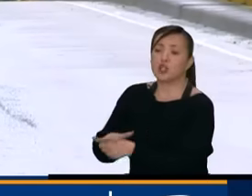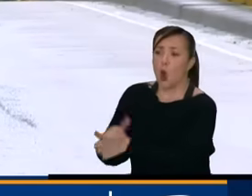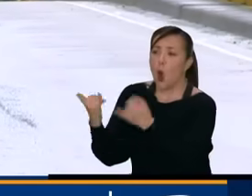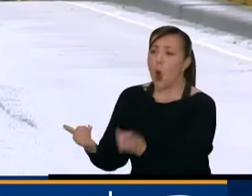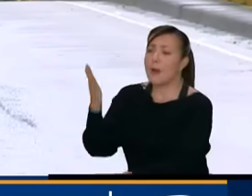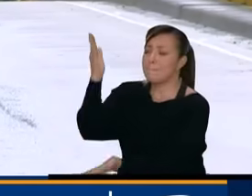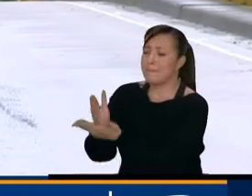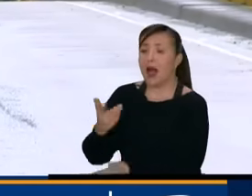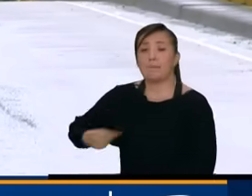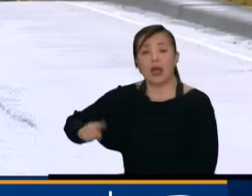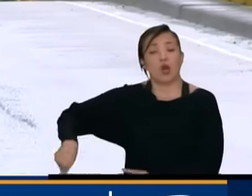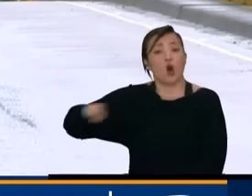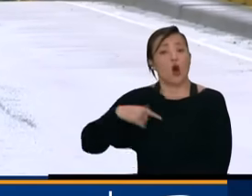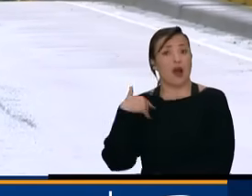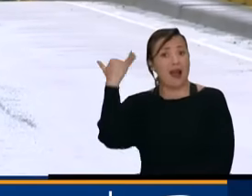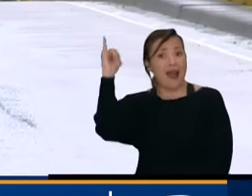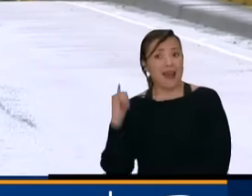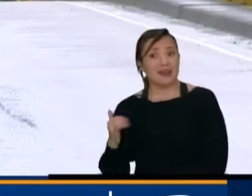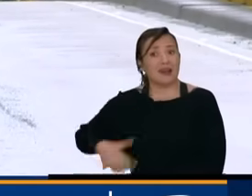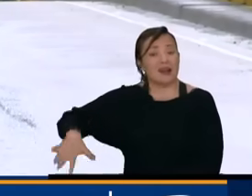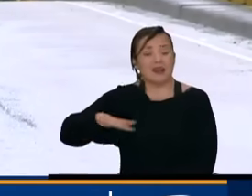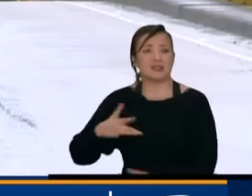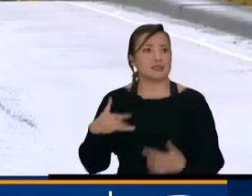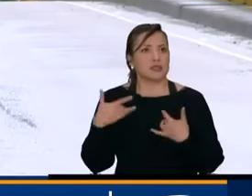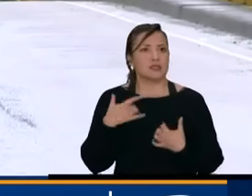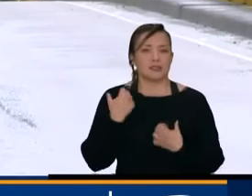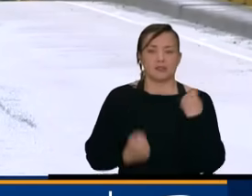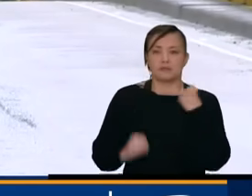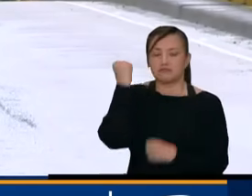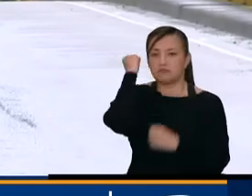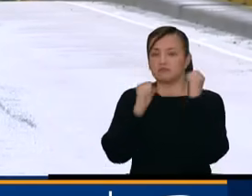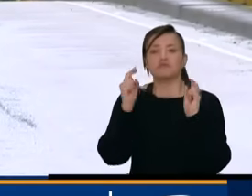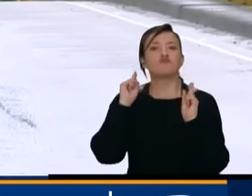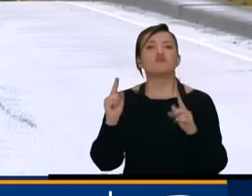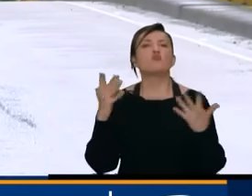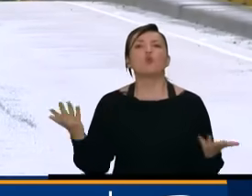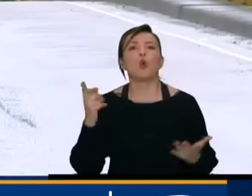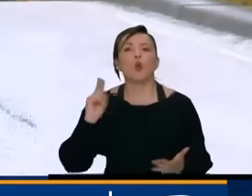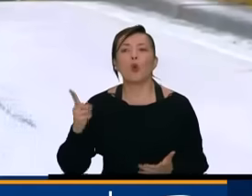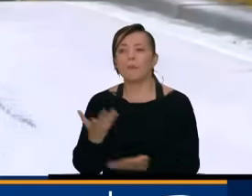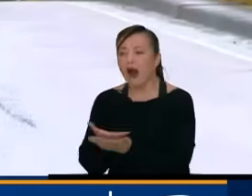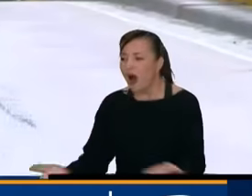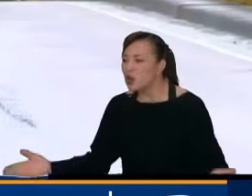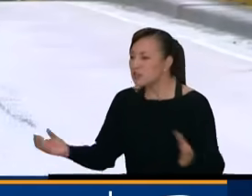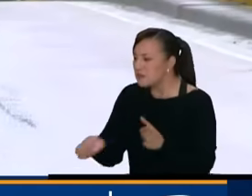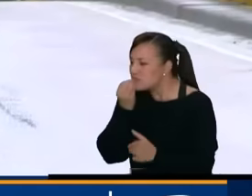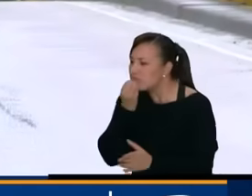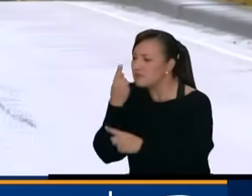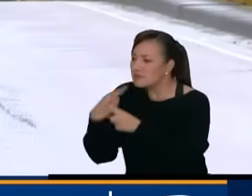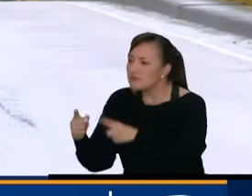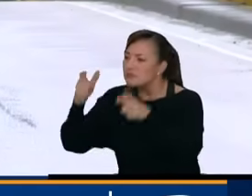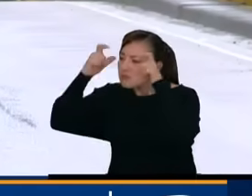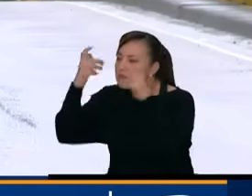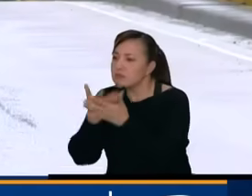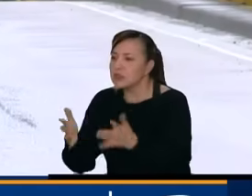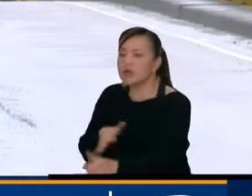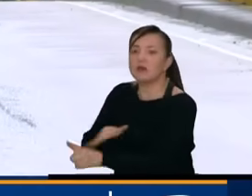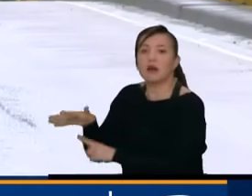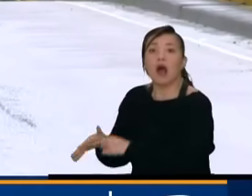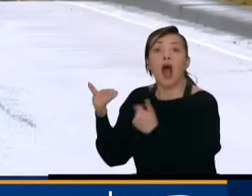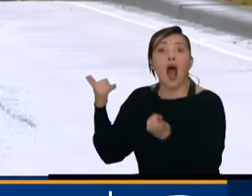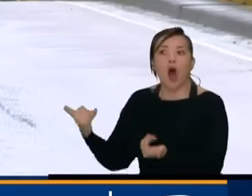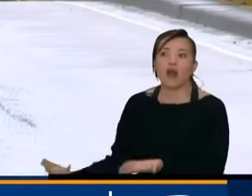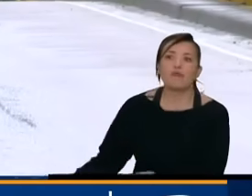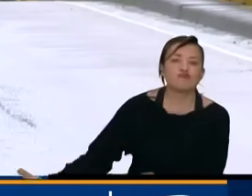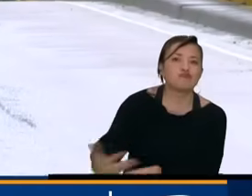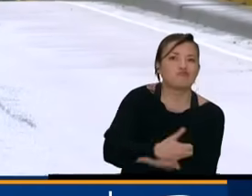como casanareños nos sentimos en una angustia total porque la mayoría de productos están viendo afectados. Estamos en plena cosecha